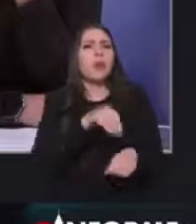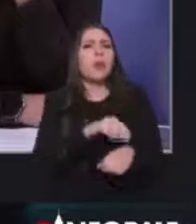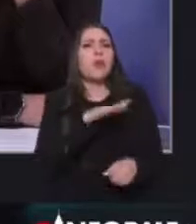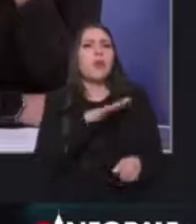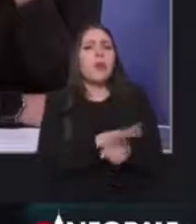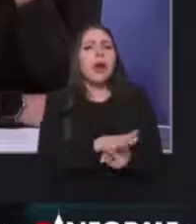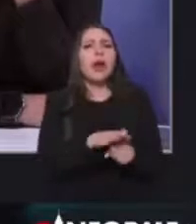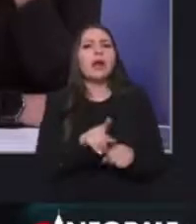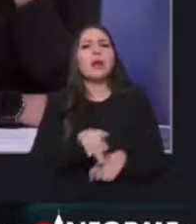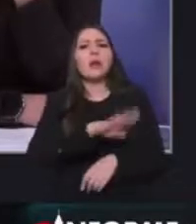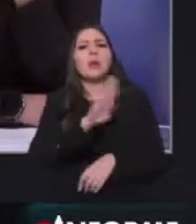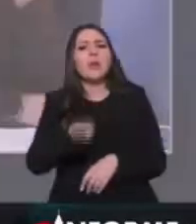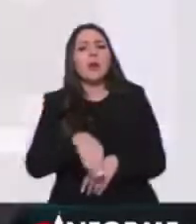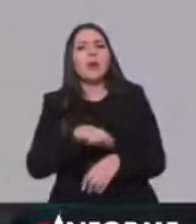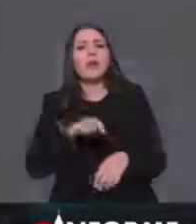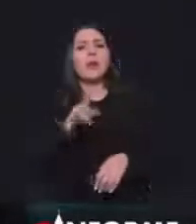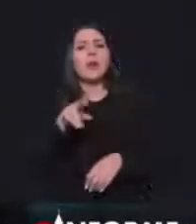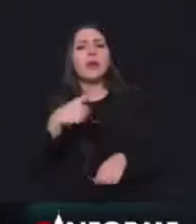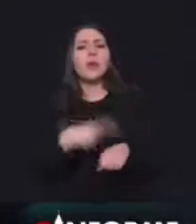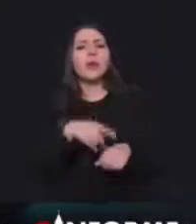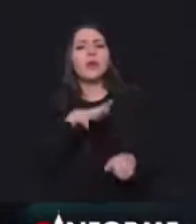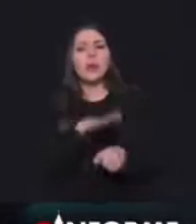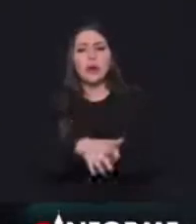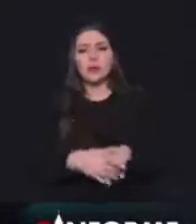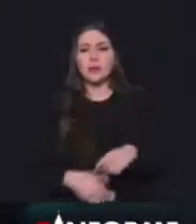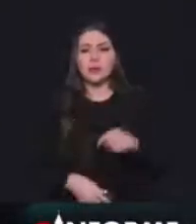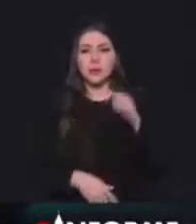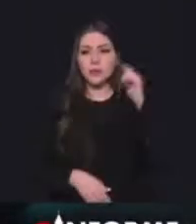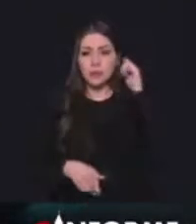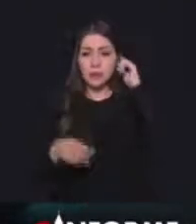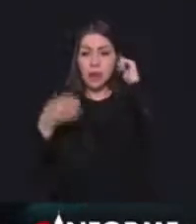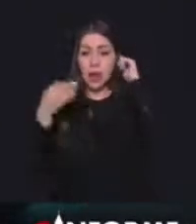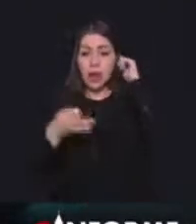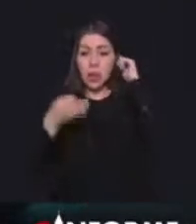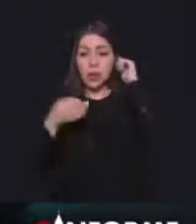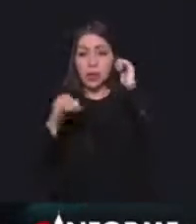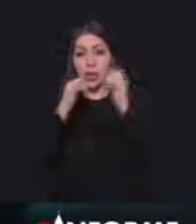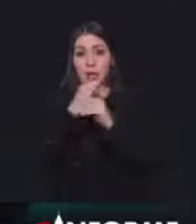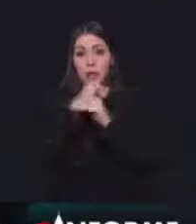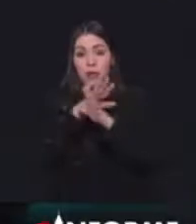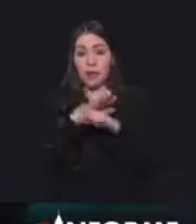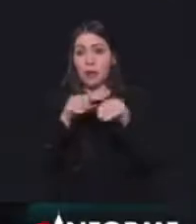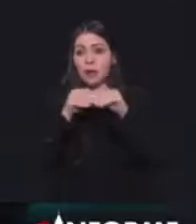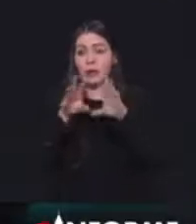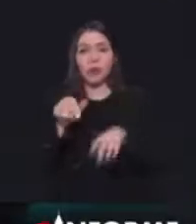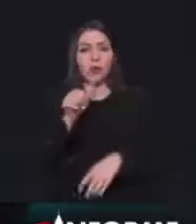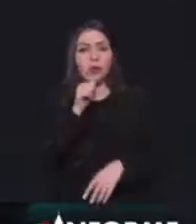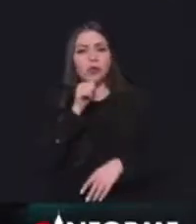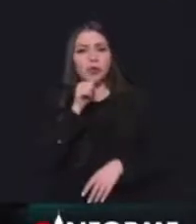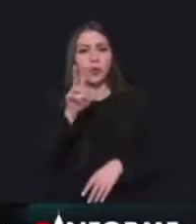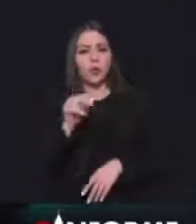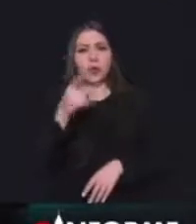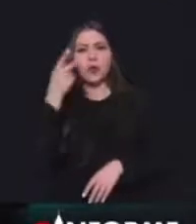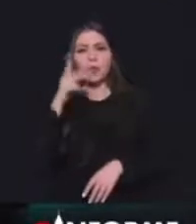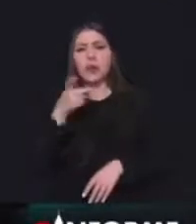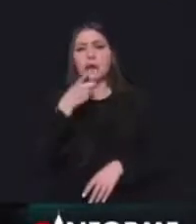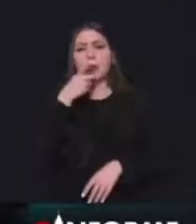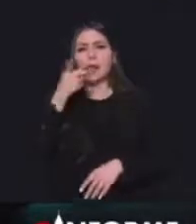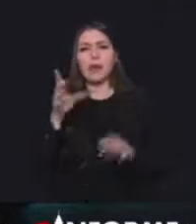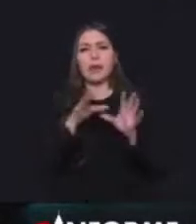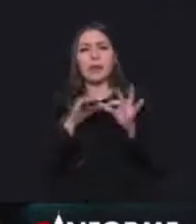Exactamente. Bueno, hasta ahorita no se ha hecho todavía pública esa información. De hecho, lo que pasó ahí fue que en Sonora